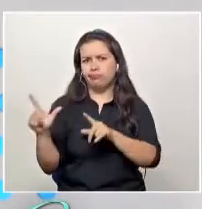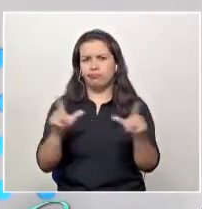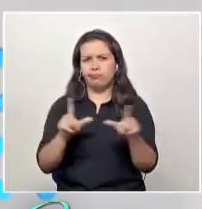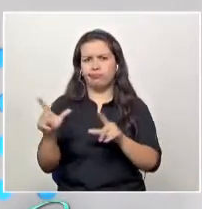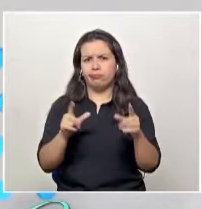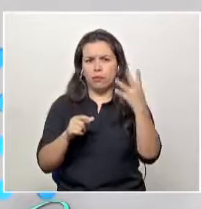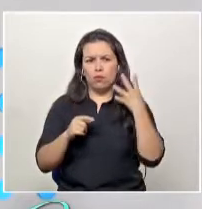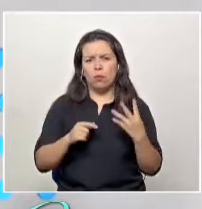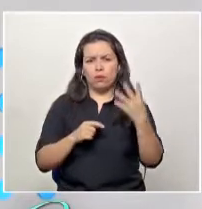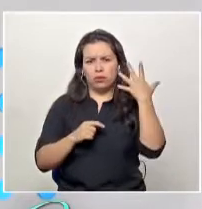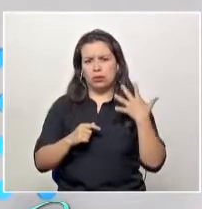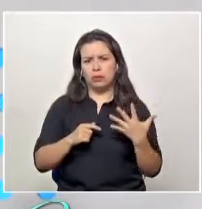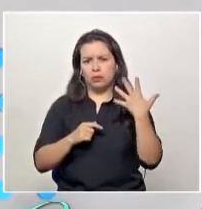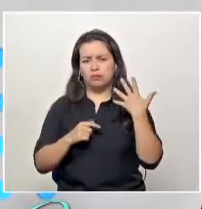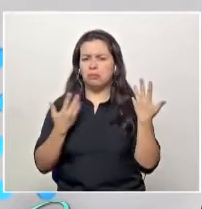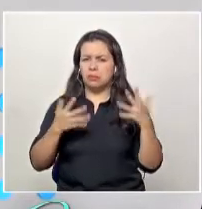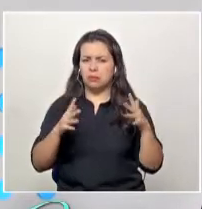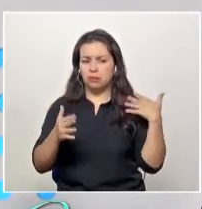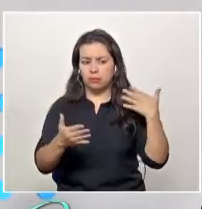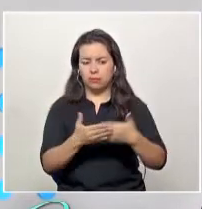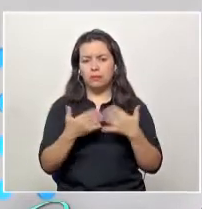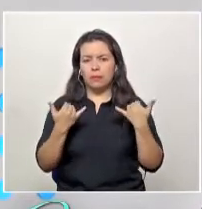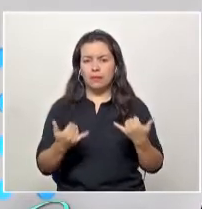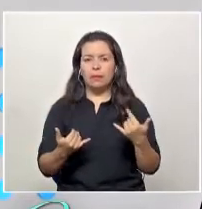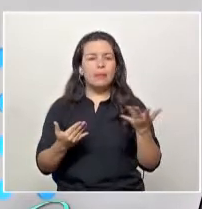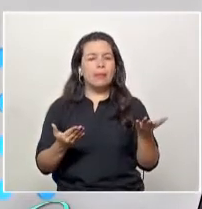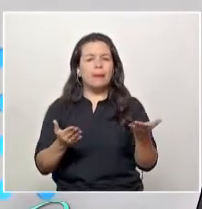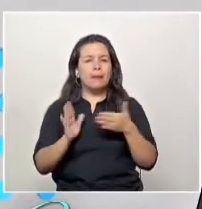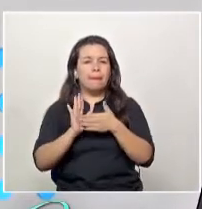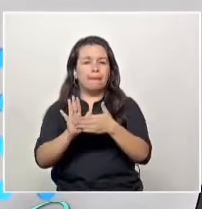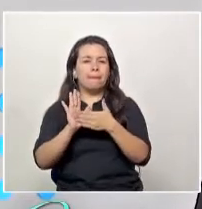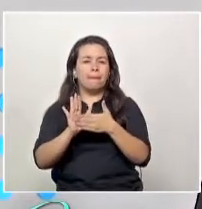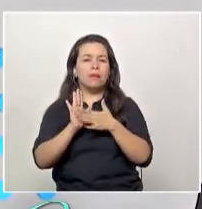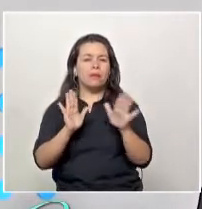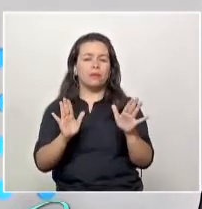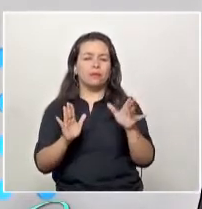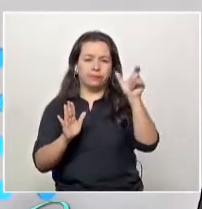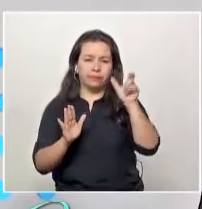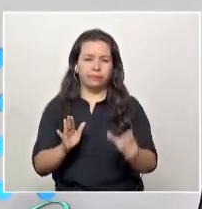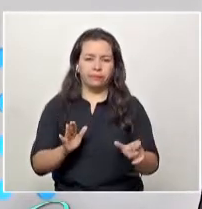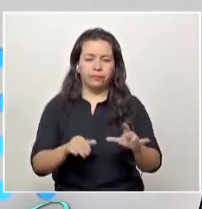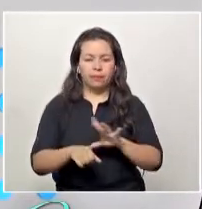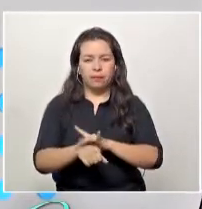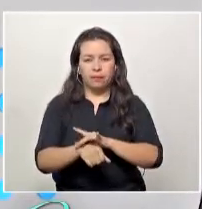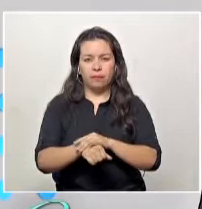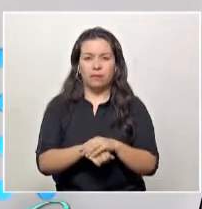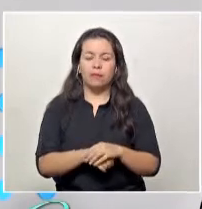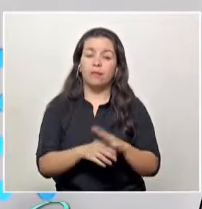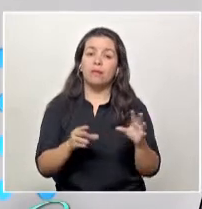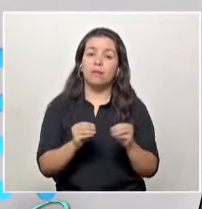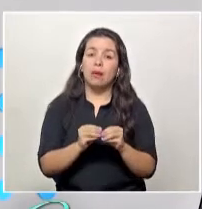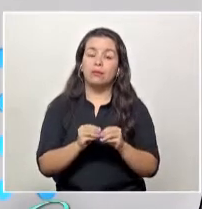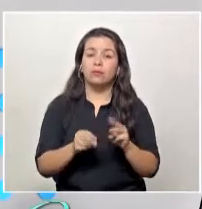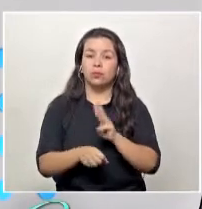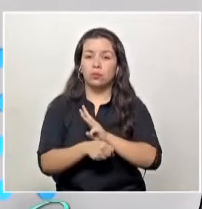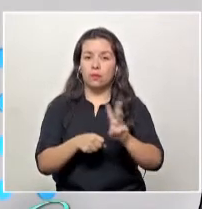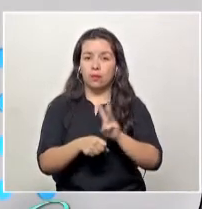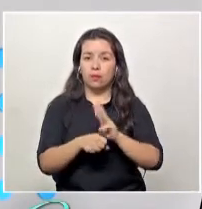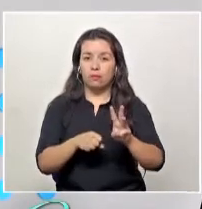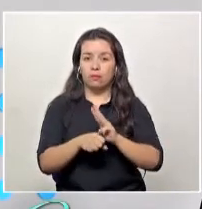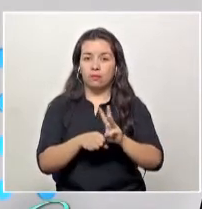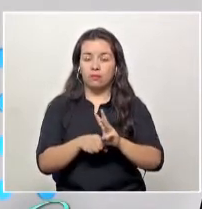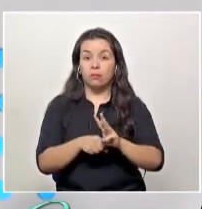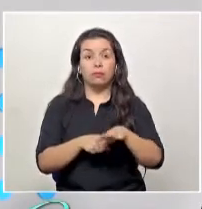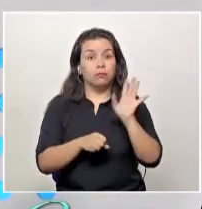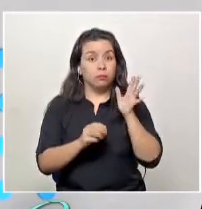hace 4 o 5 años para acá, buscando Jorge Enrique Rojas Quiseno. Y la página web, que les sirve también